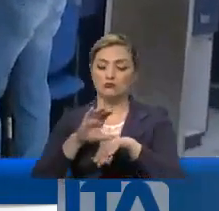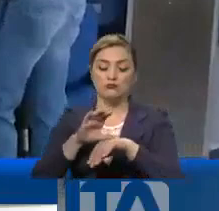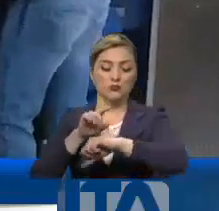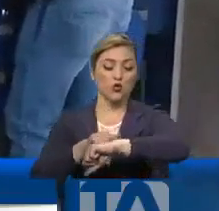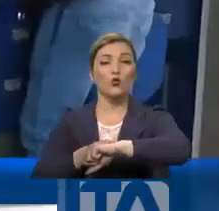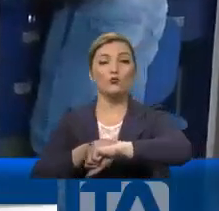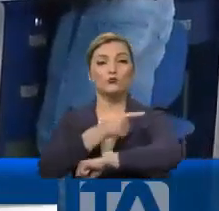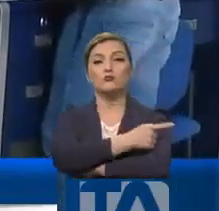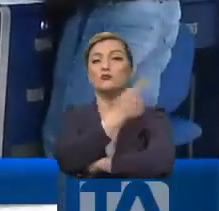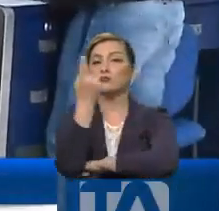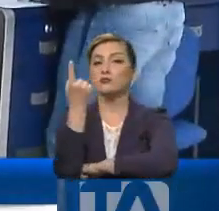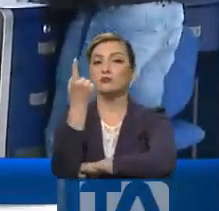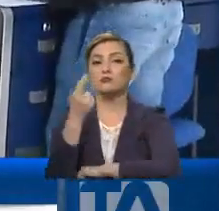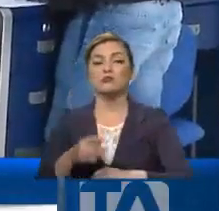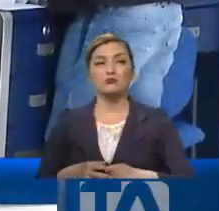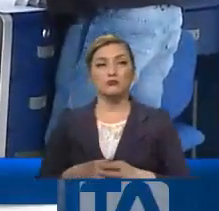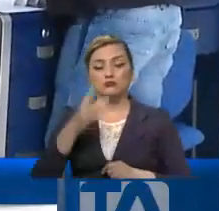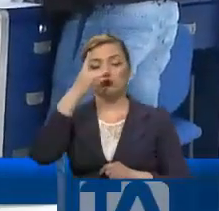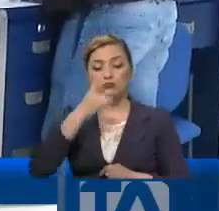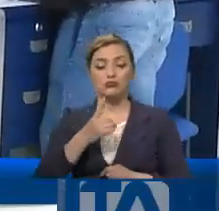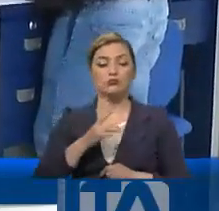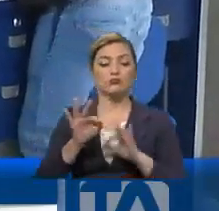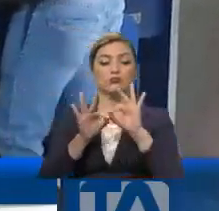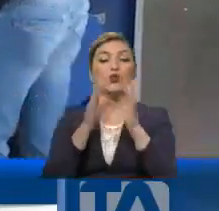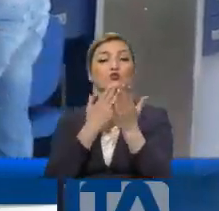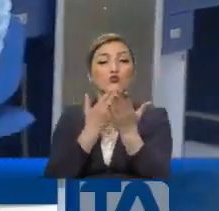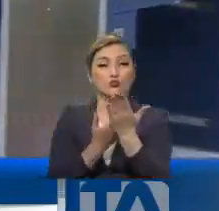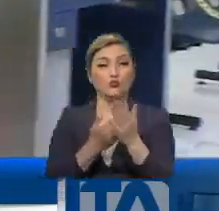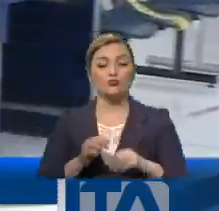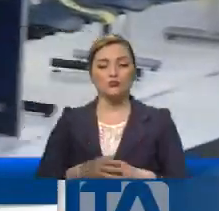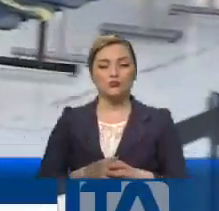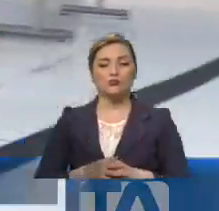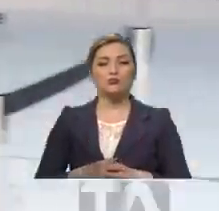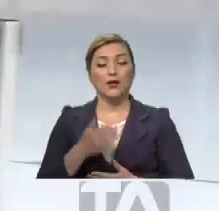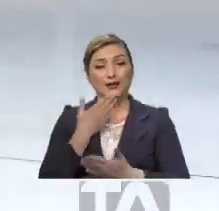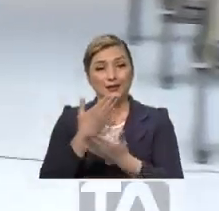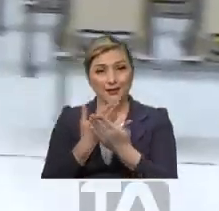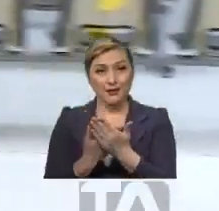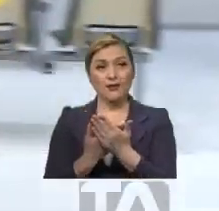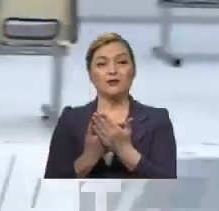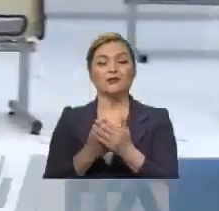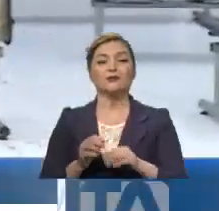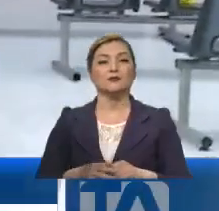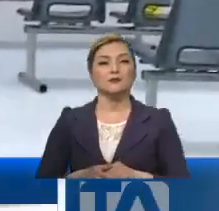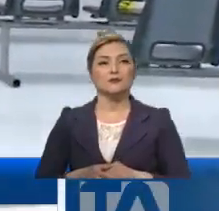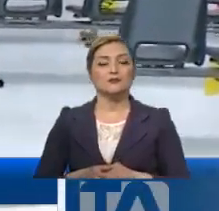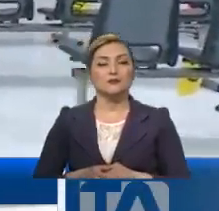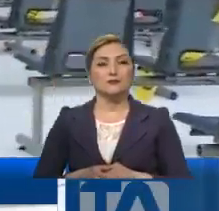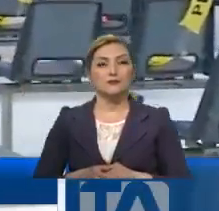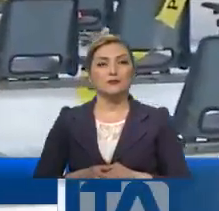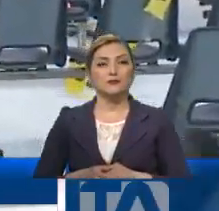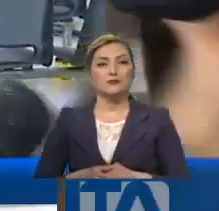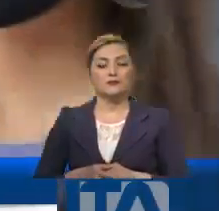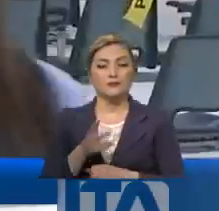hora y en el día que ellos han tomado. Perfecto, muchísimas gracias, director, le agradecemos mucho. Nos quedamos entonces con las